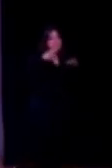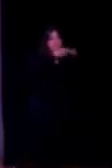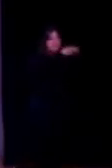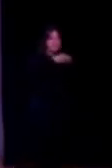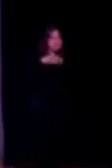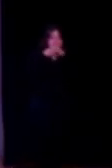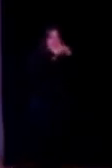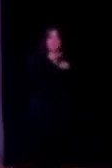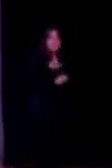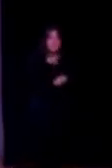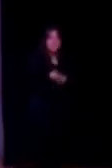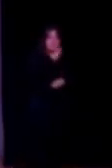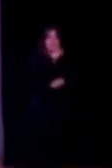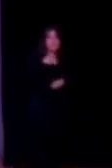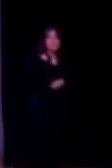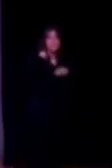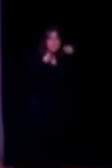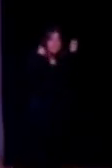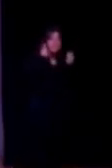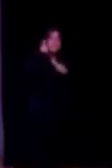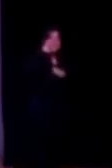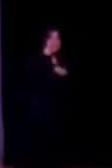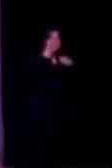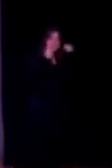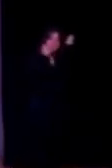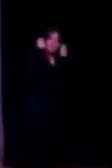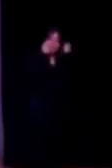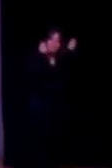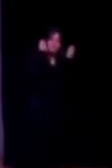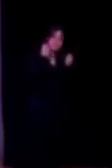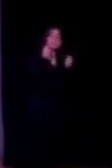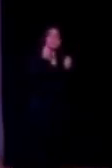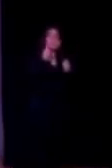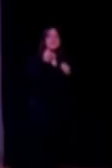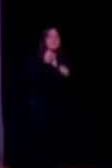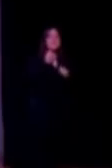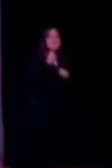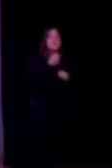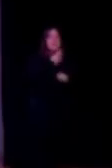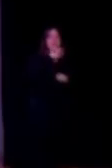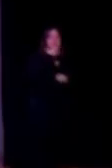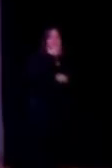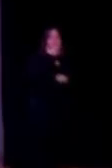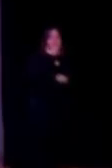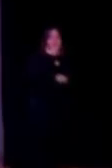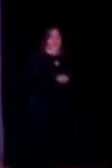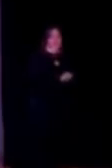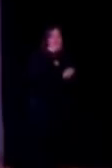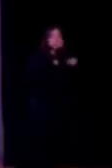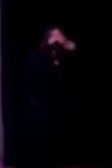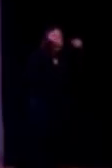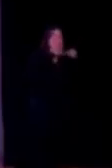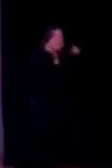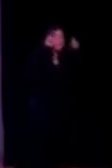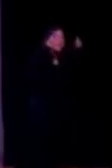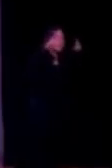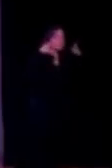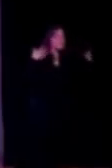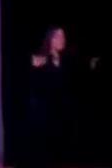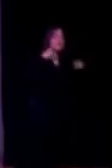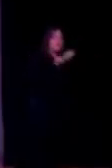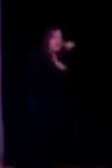parece también que debe invitar a la reflexión el que, según el modelo que tengamos de educación, estamos construyendo un modelo